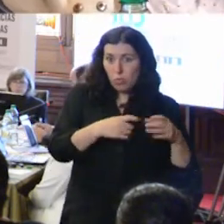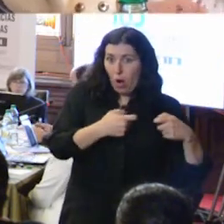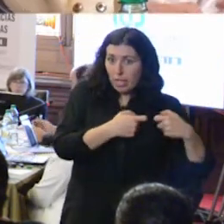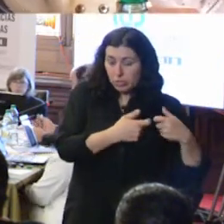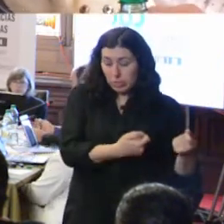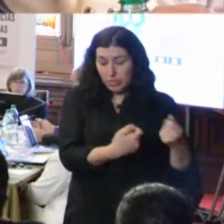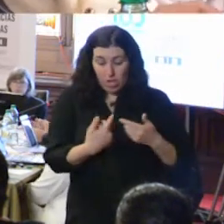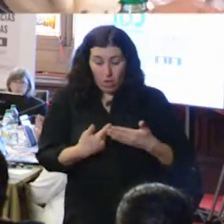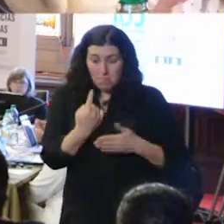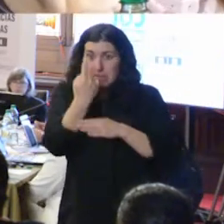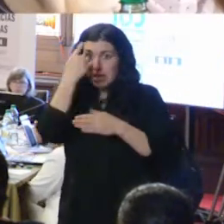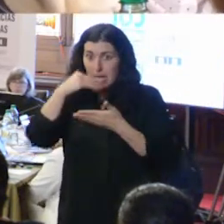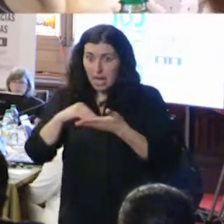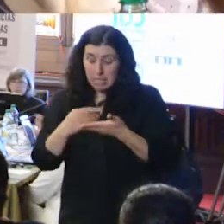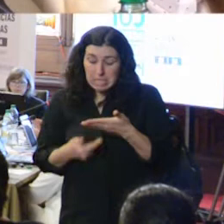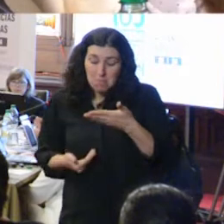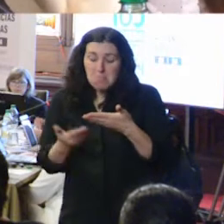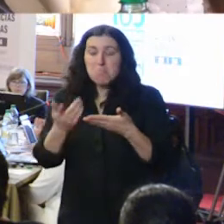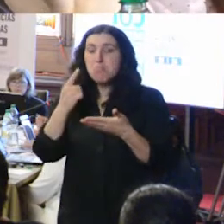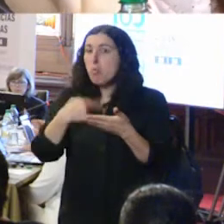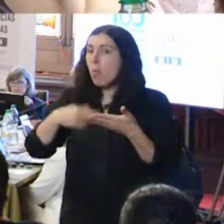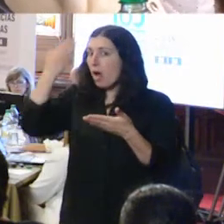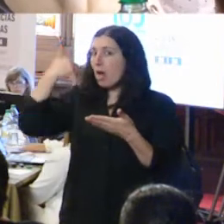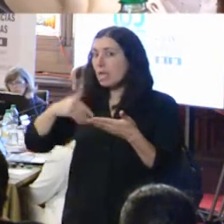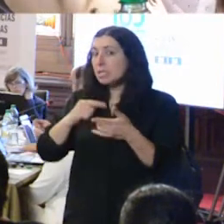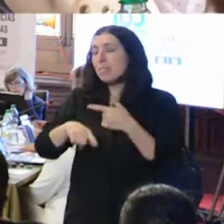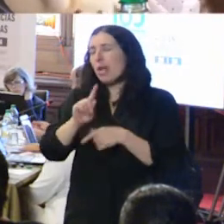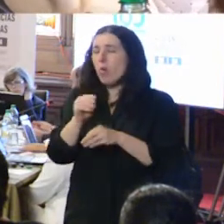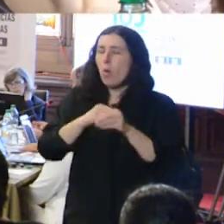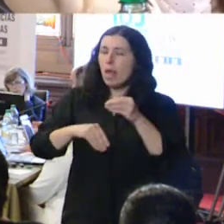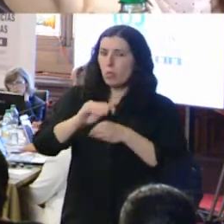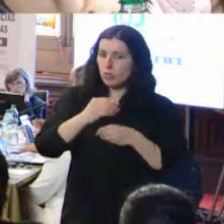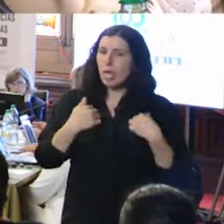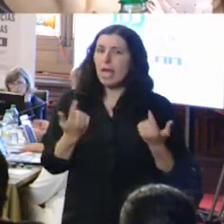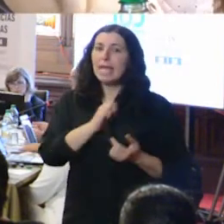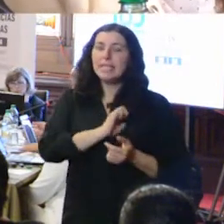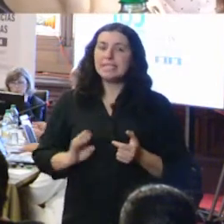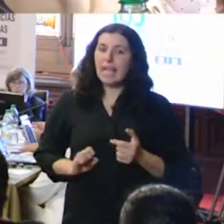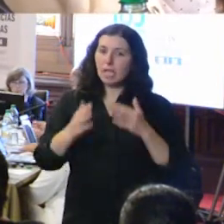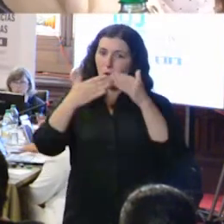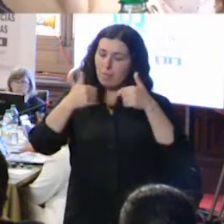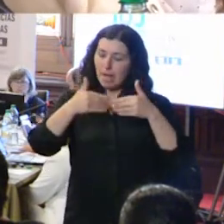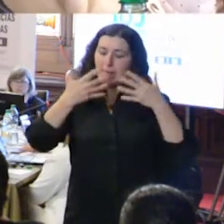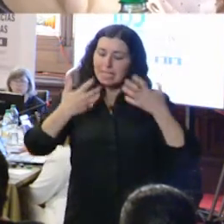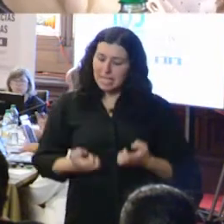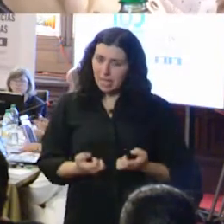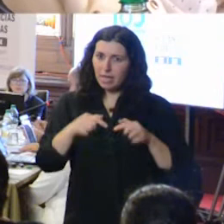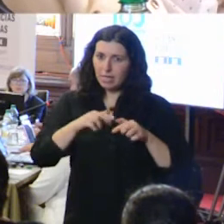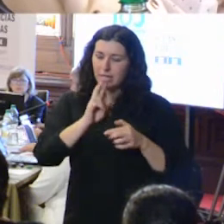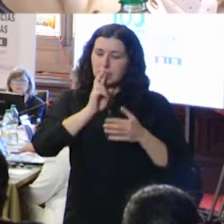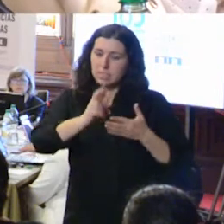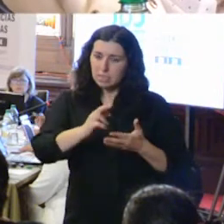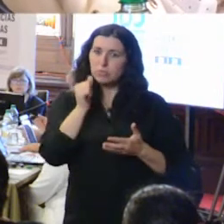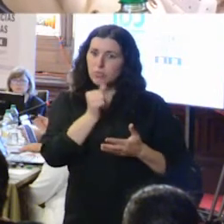pero no es excusa para no abordarlos, en el sentido de manifestar la vocación del Estado panameño de atenderlos y resolverlos. Y acogemos de muy buen